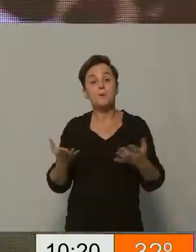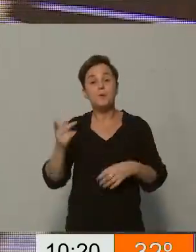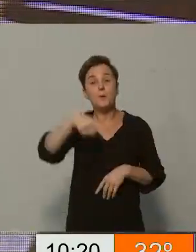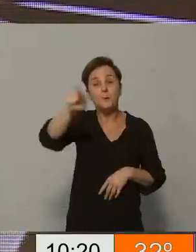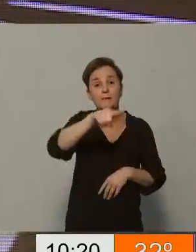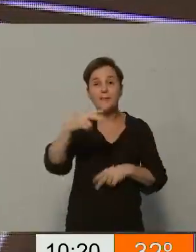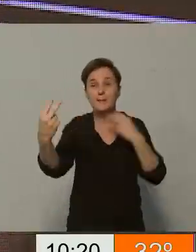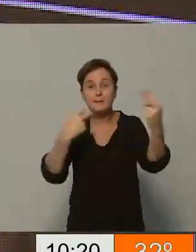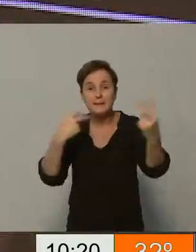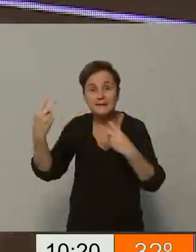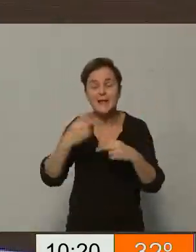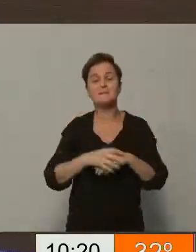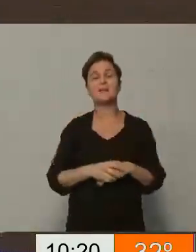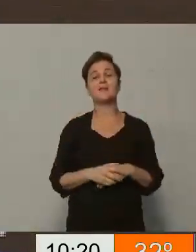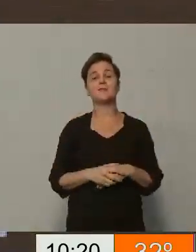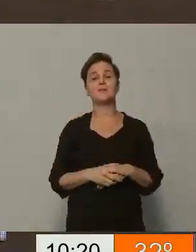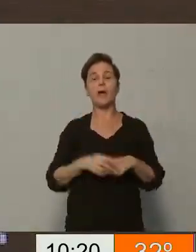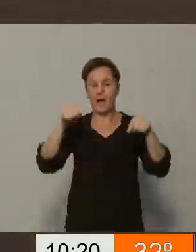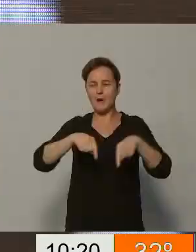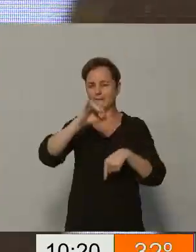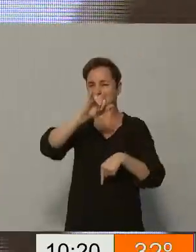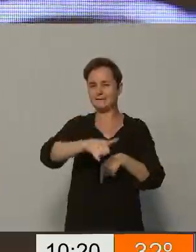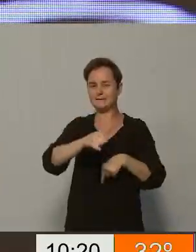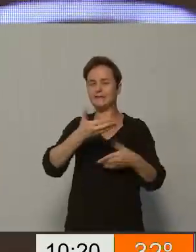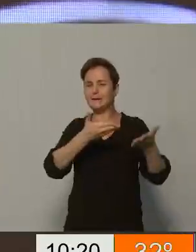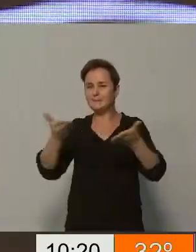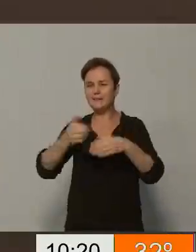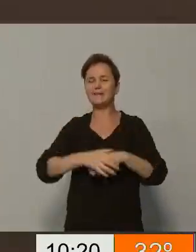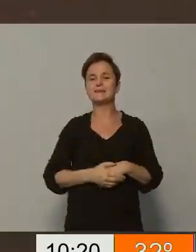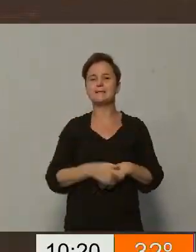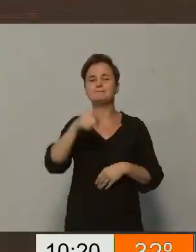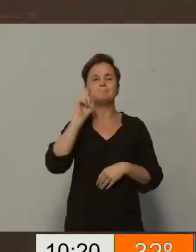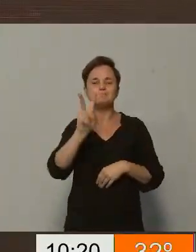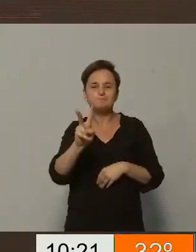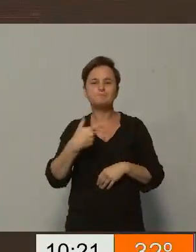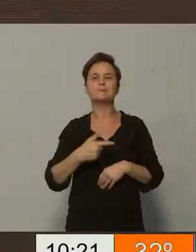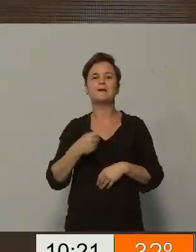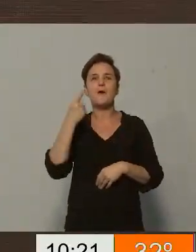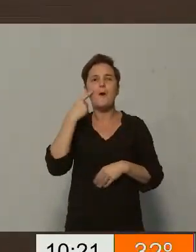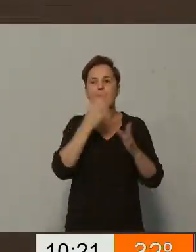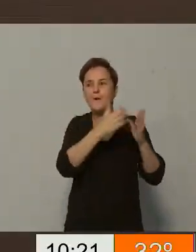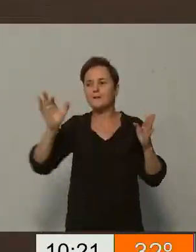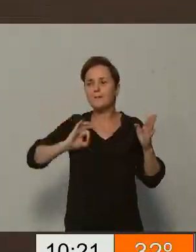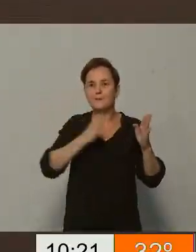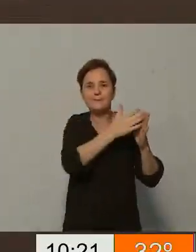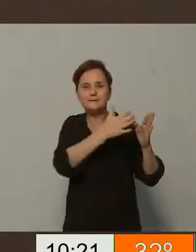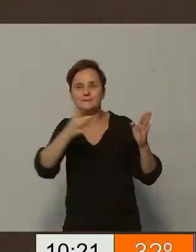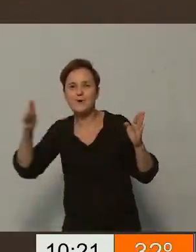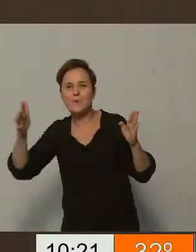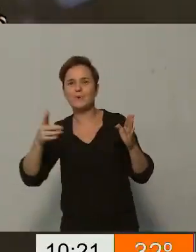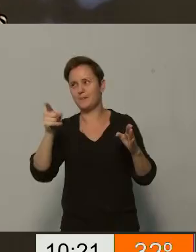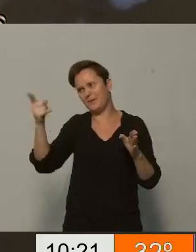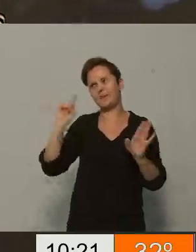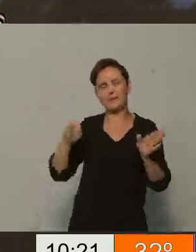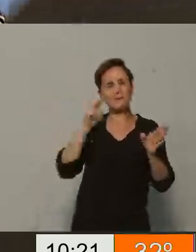están ahí siguiendo la transmisión, ahora sí los voy a invitar a que conozcamos esta historia. Te invito también para